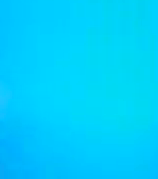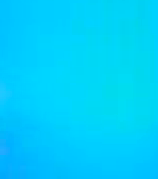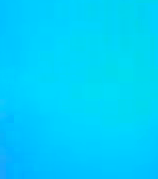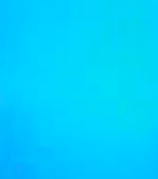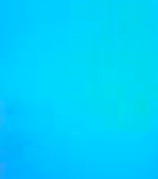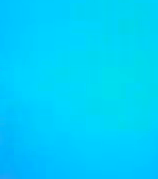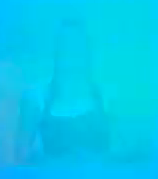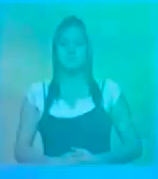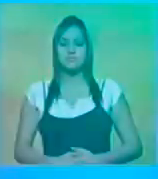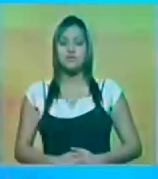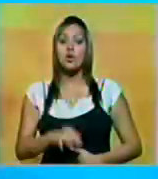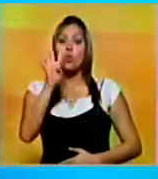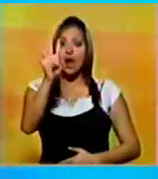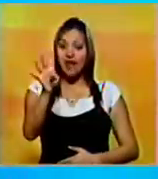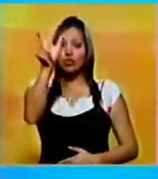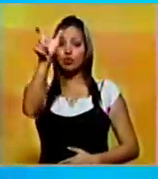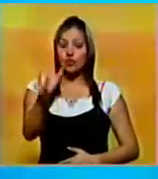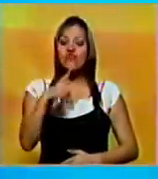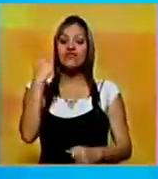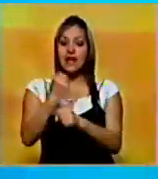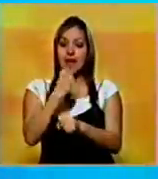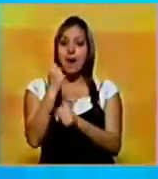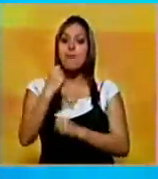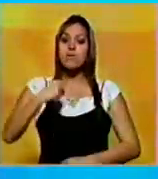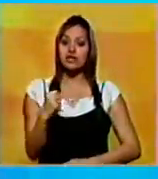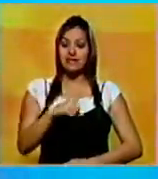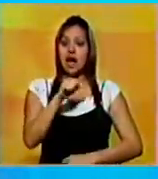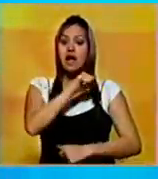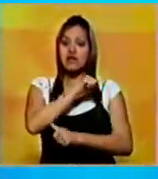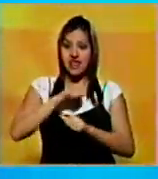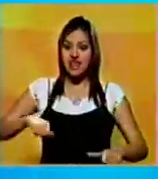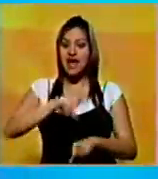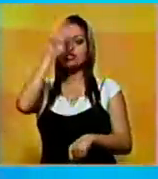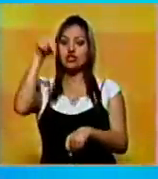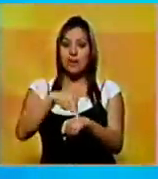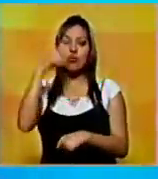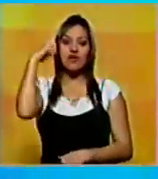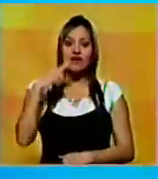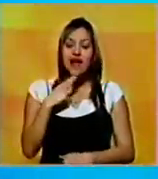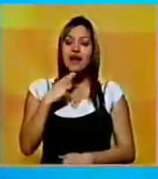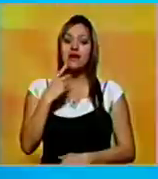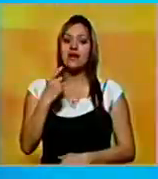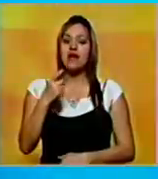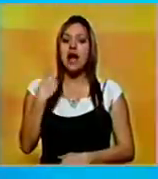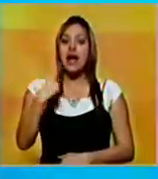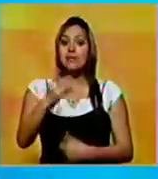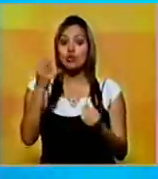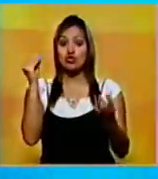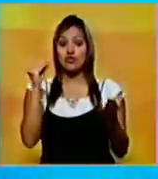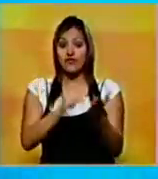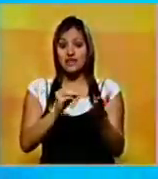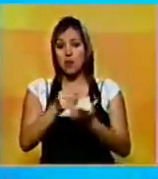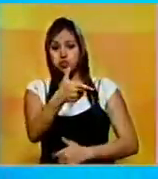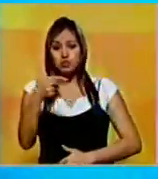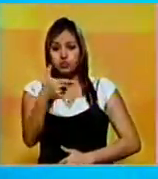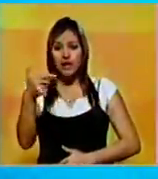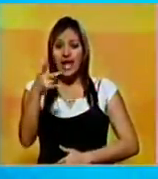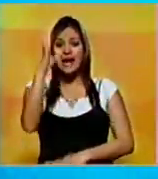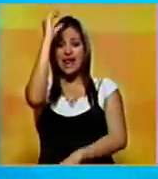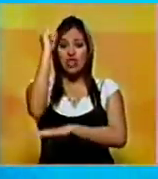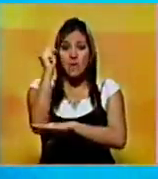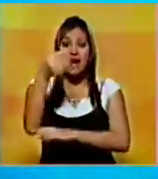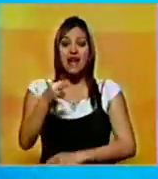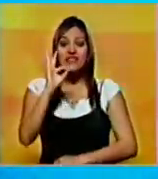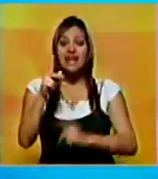cuatro oficiales adscritos a la brigada motorizada de la guardia Nacional bolivariana de marip Pérez fueron asesinados de varios disparos en la redoma del Cafetal